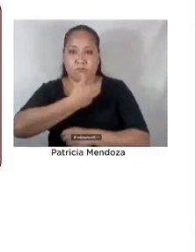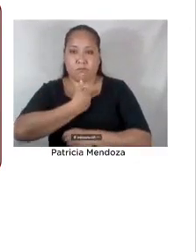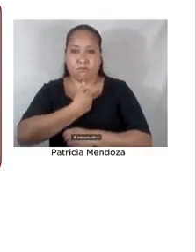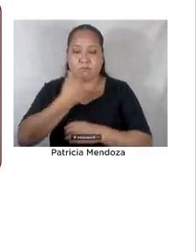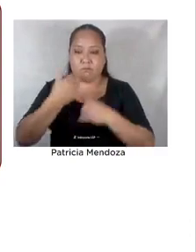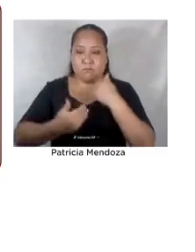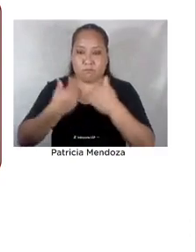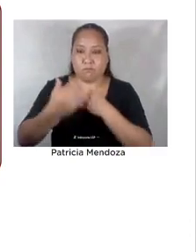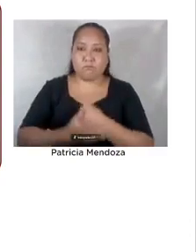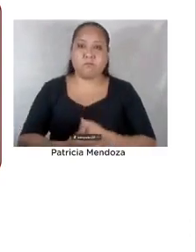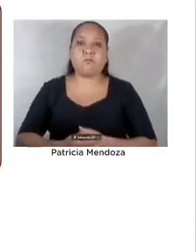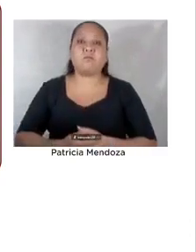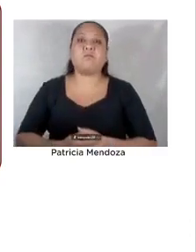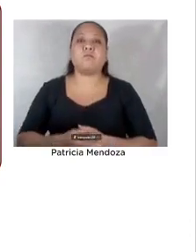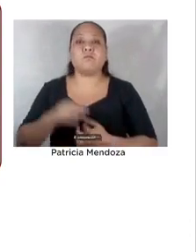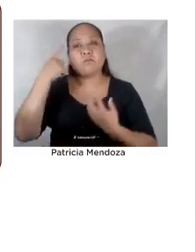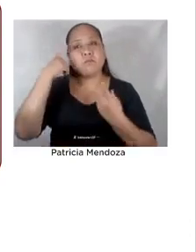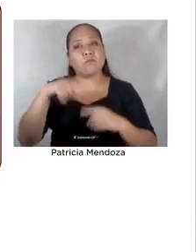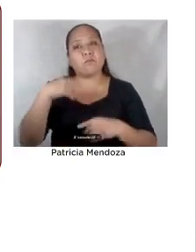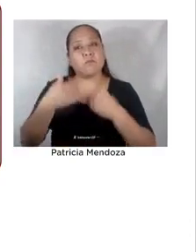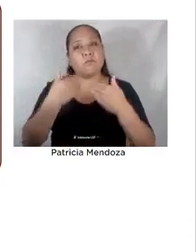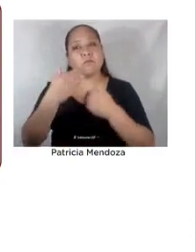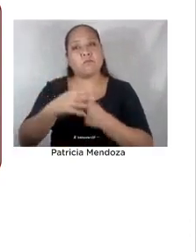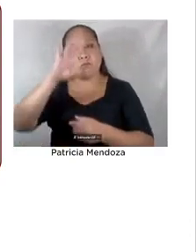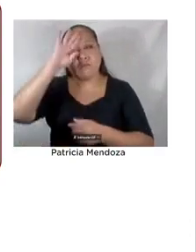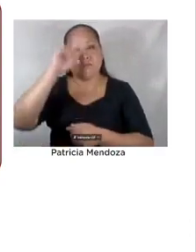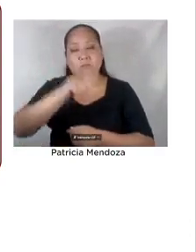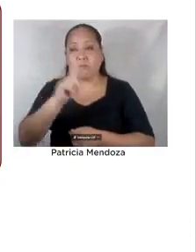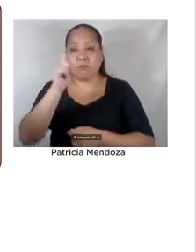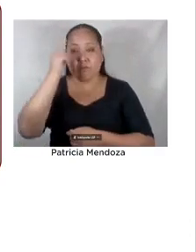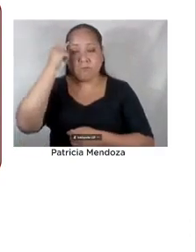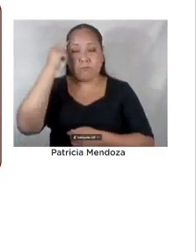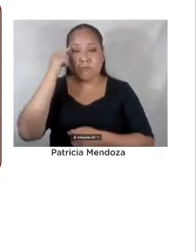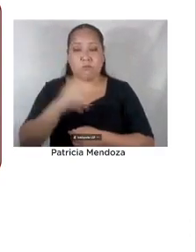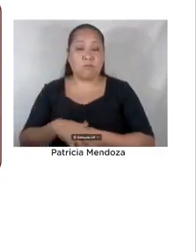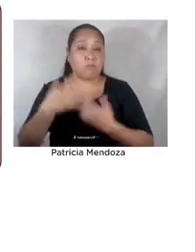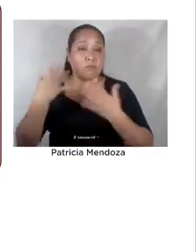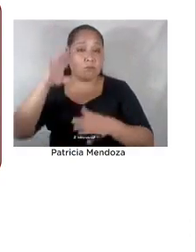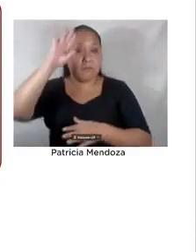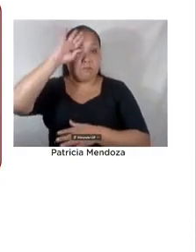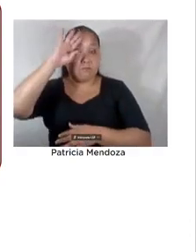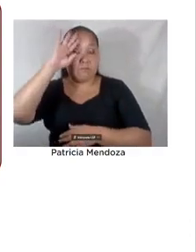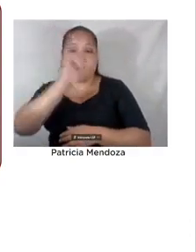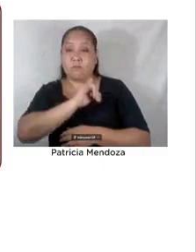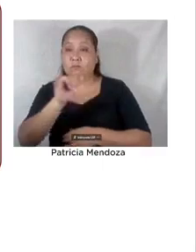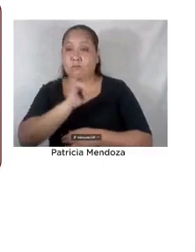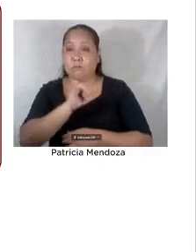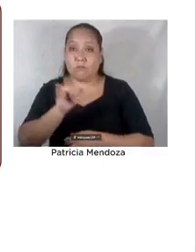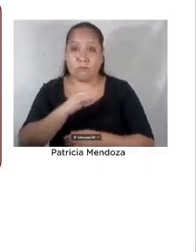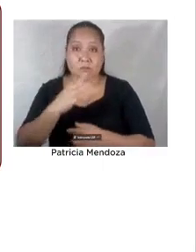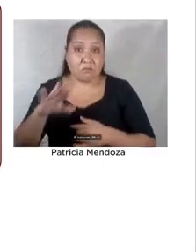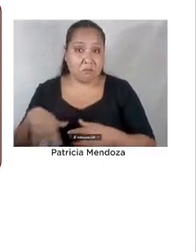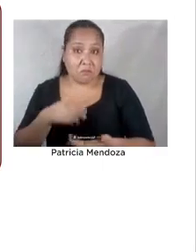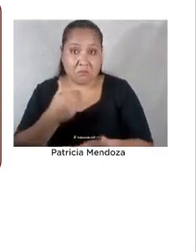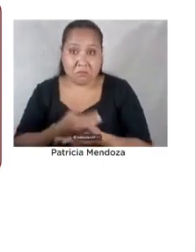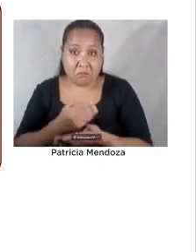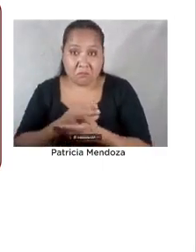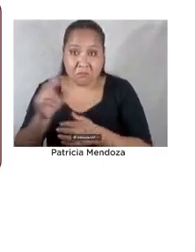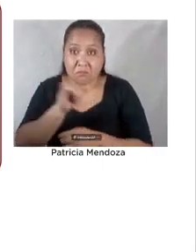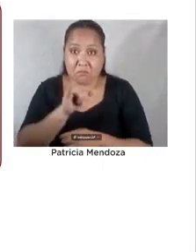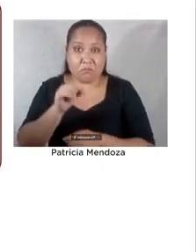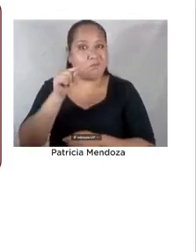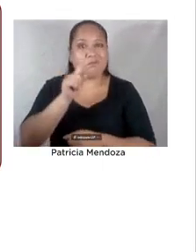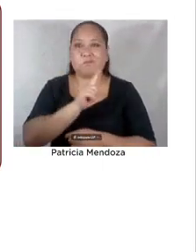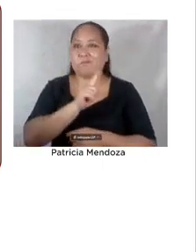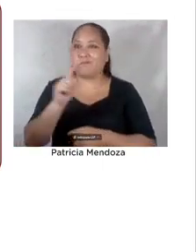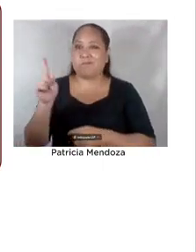enfermedad. No pensemos que estando enfermos vamos a poder hacer todo de la misma manera, sino también es una situación